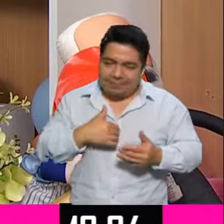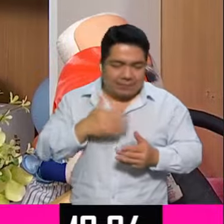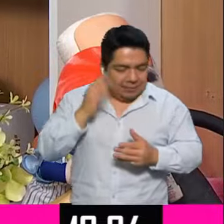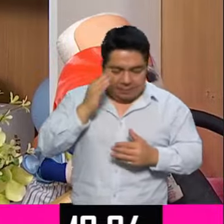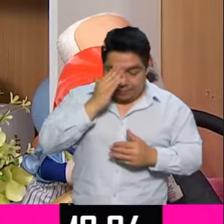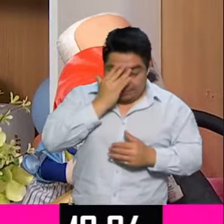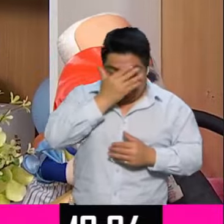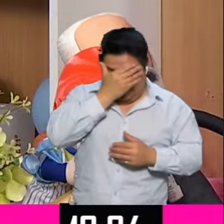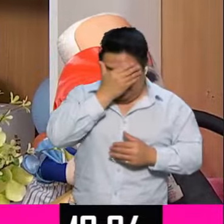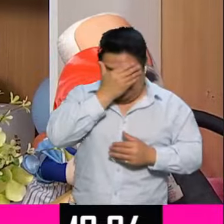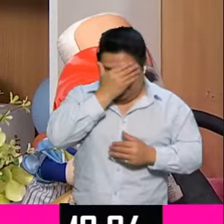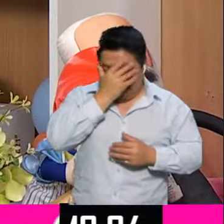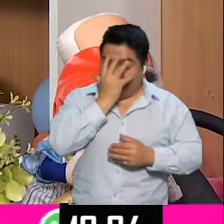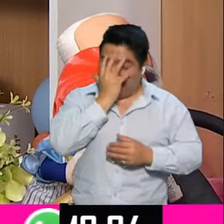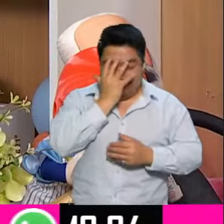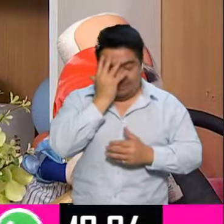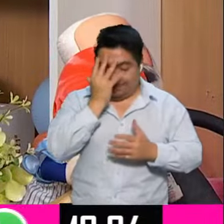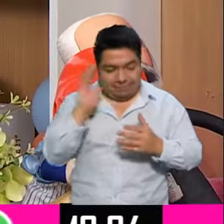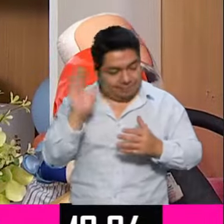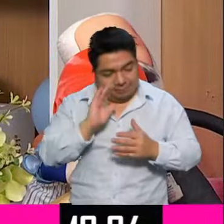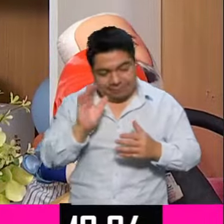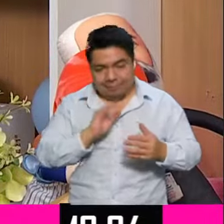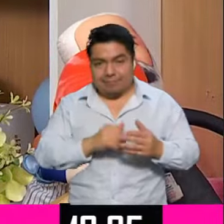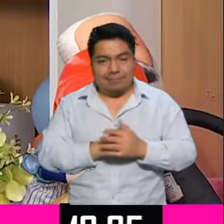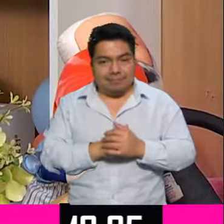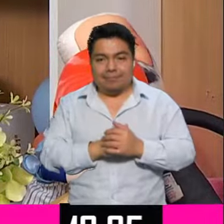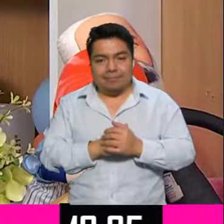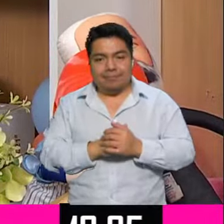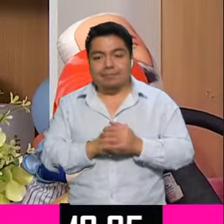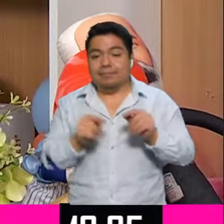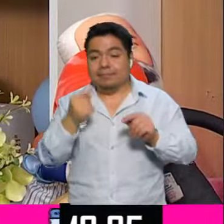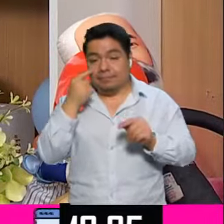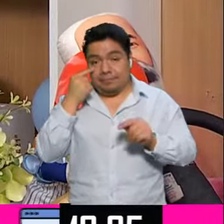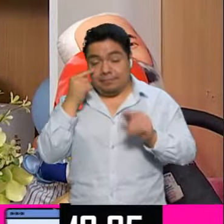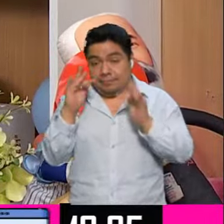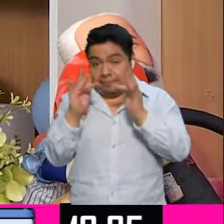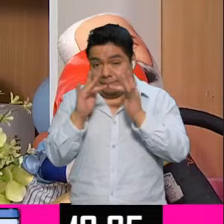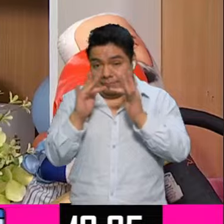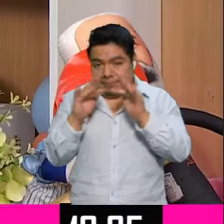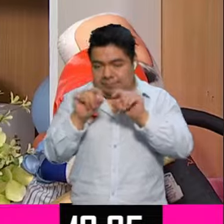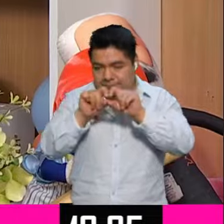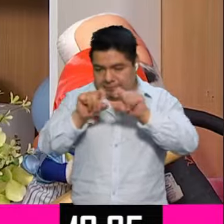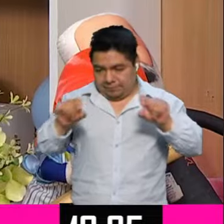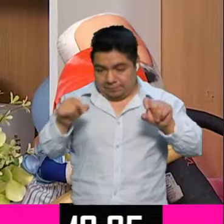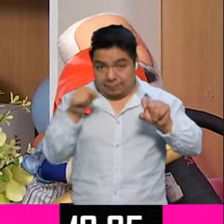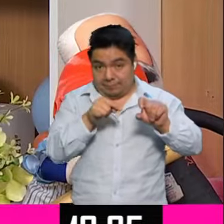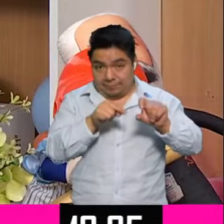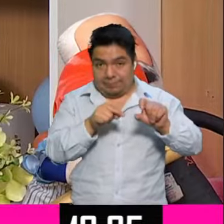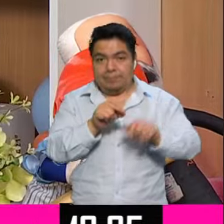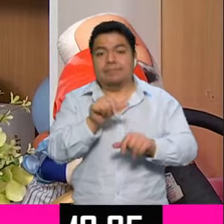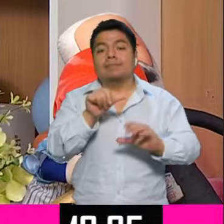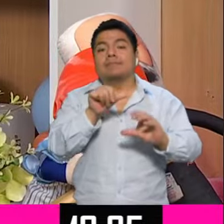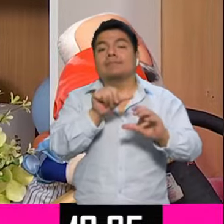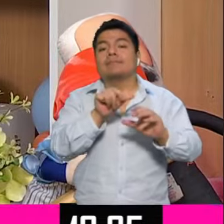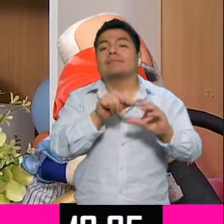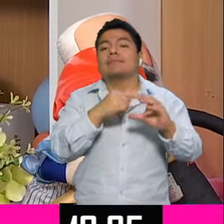tengo cara. Me va a decir que no regresa. Para venga. Que se pongan en contacto, ahí está apareciendo en pantalla. El correo